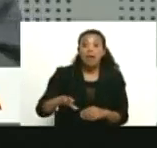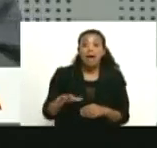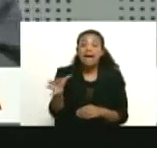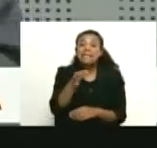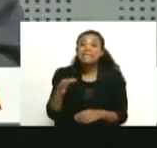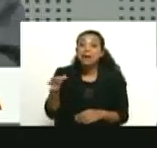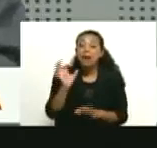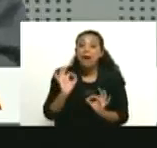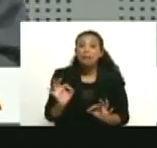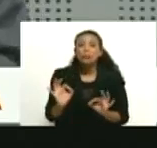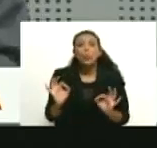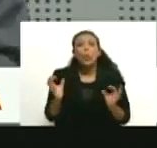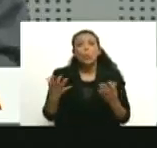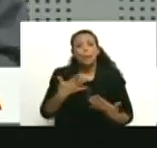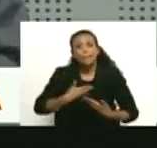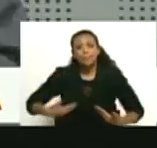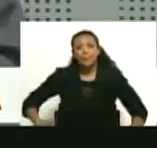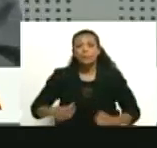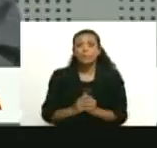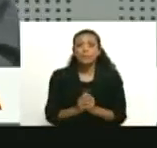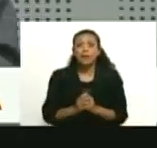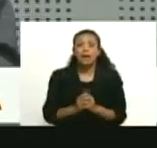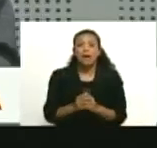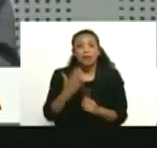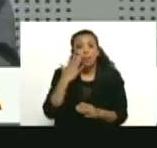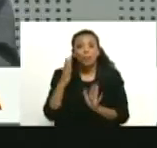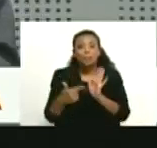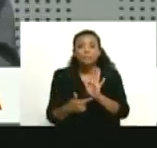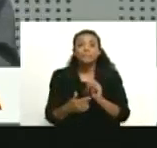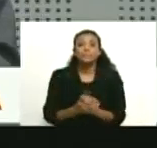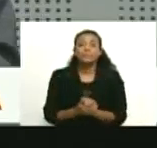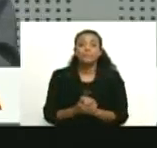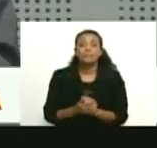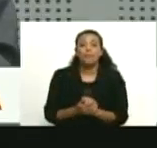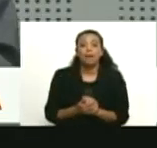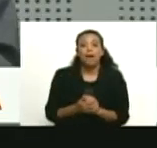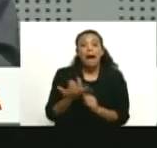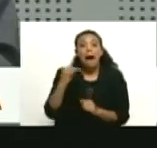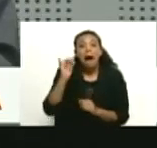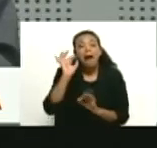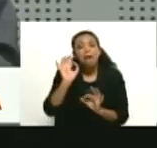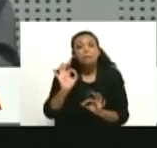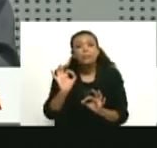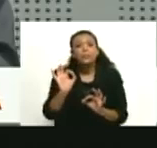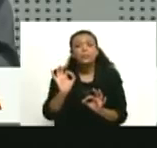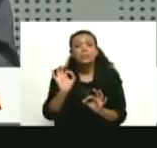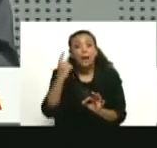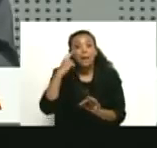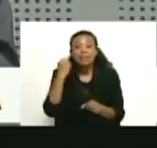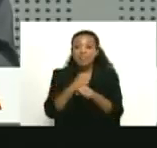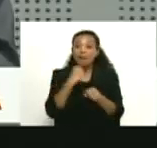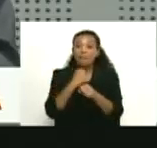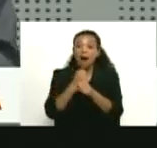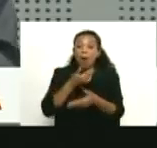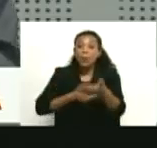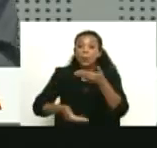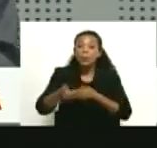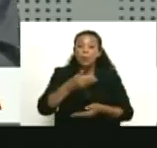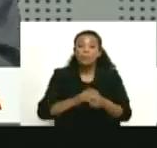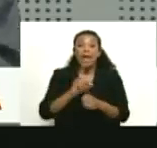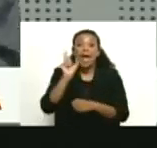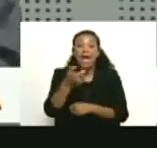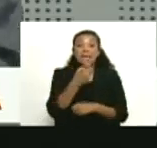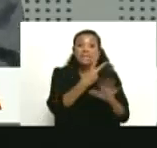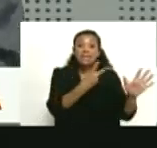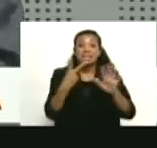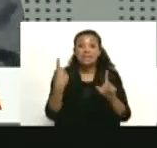apoyar la nueva declaración de La Habana. Tenemos que tener en cuenta que el trabajo de conjunto entre el